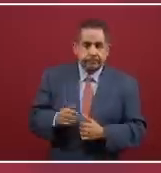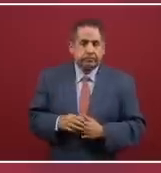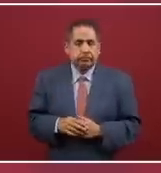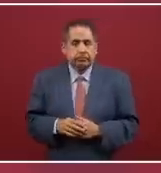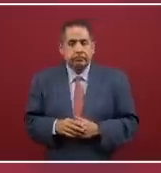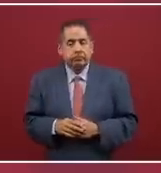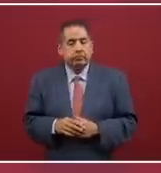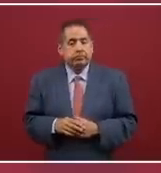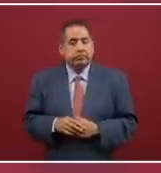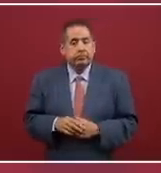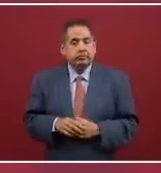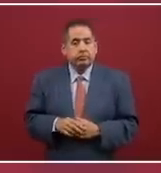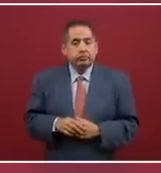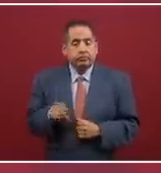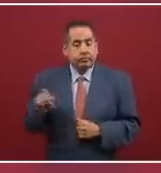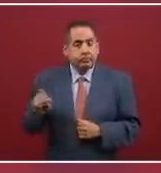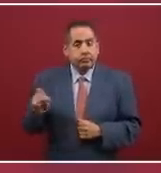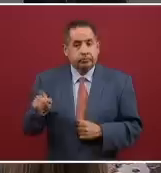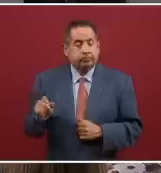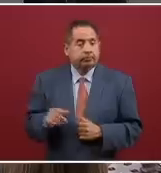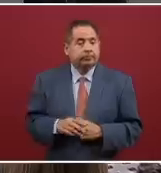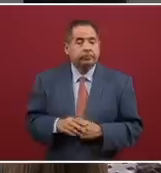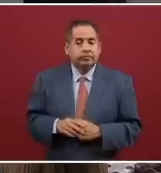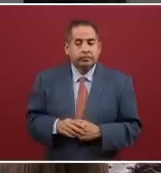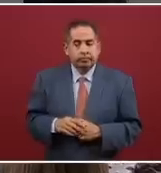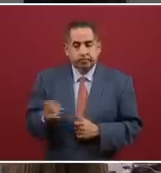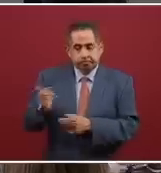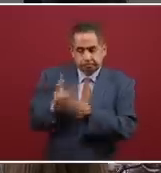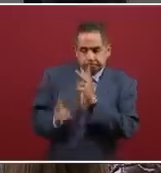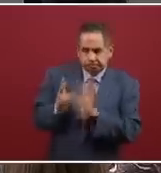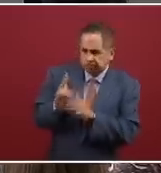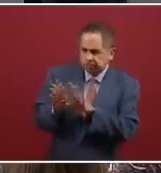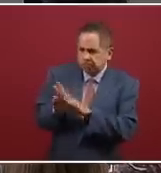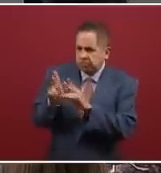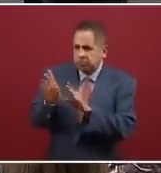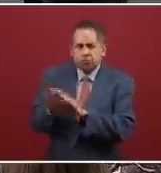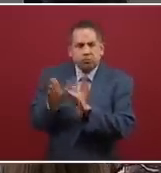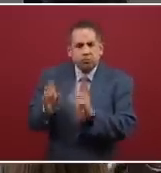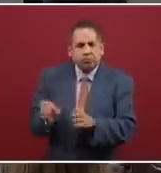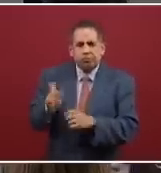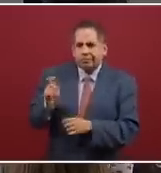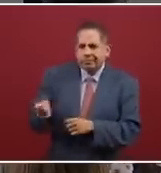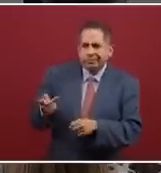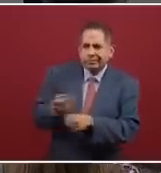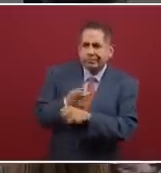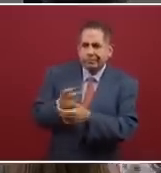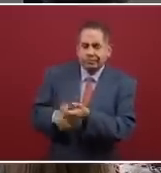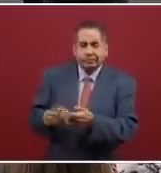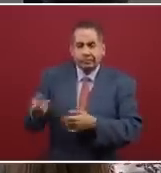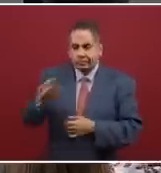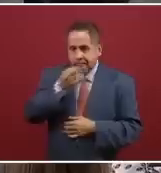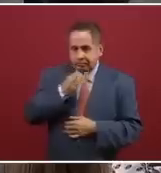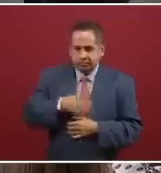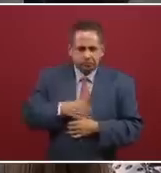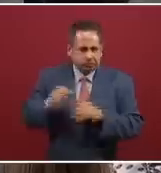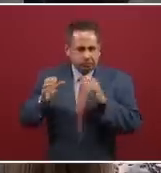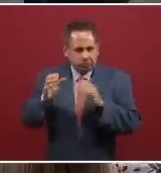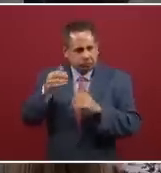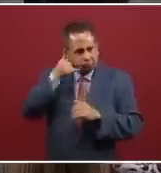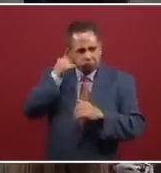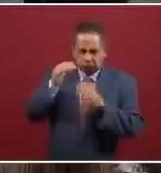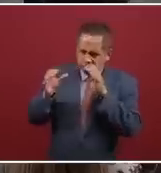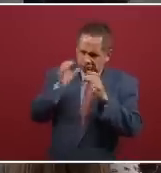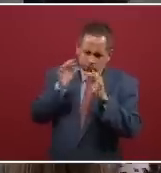cuándo me platicó de cómo había estado todo a detalle teníamos comunicación